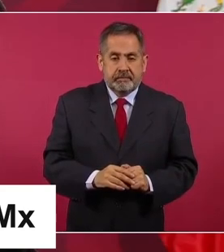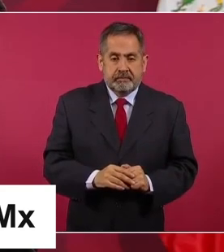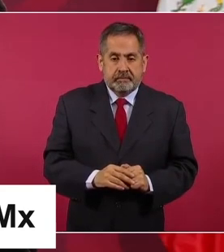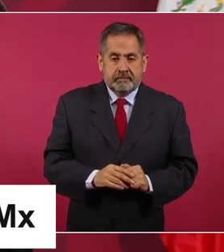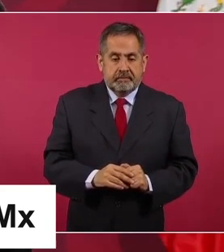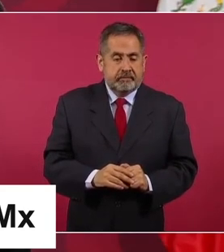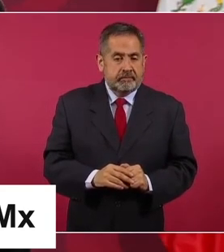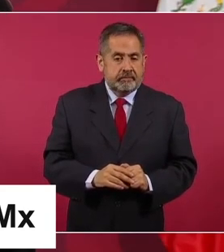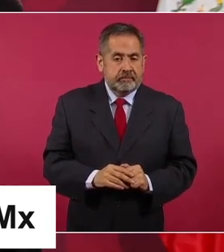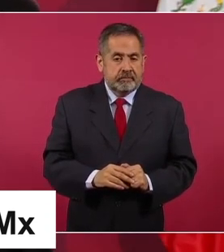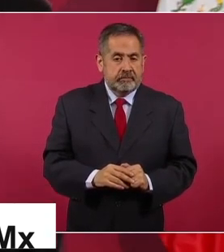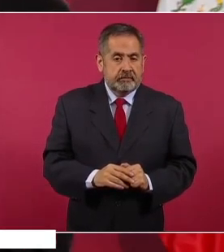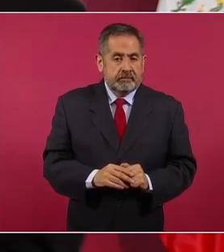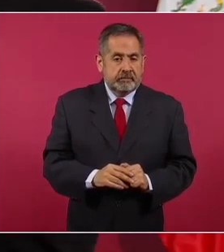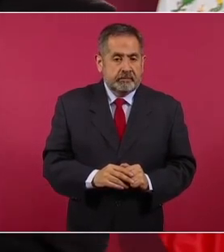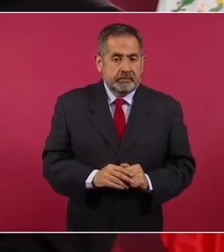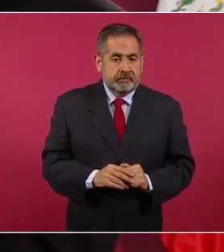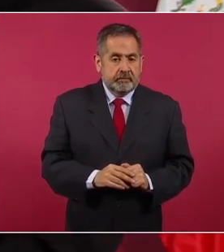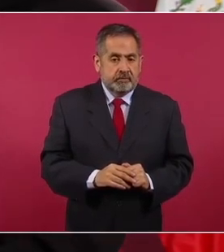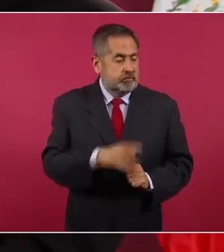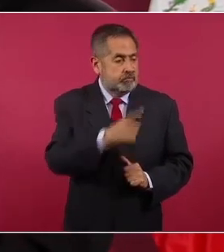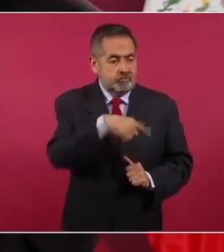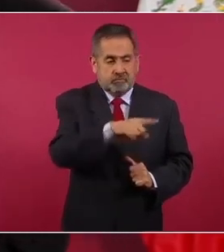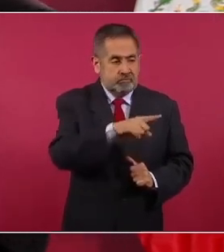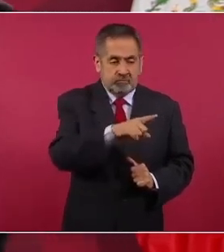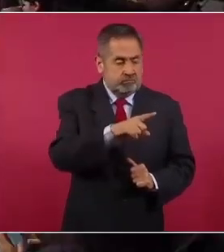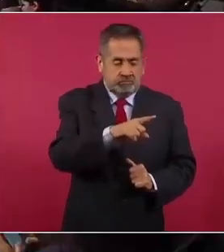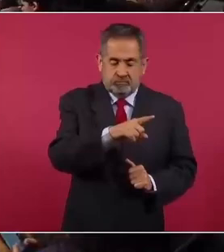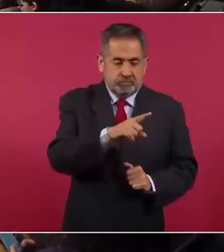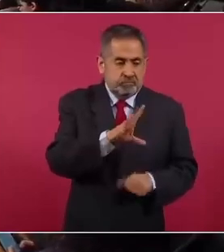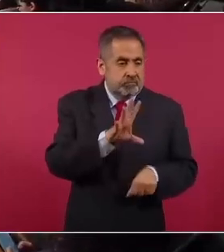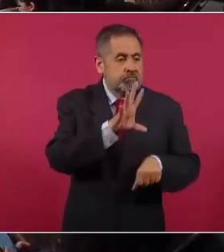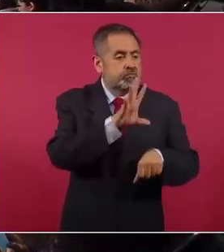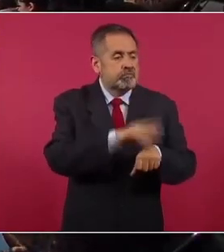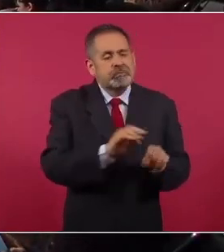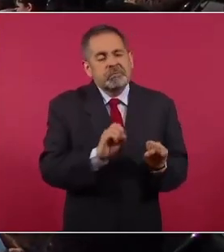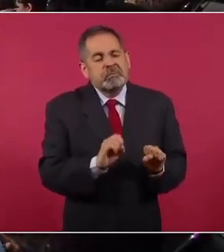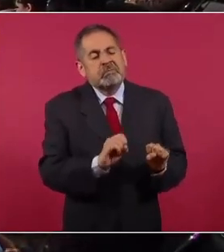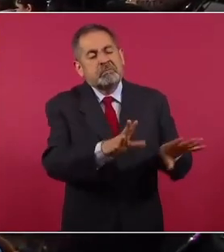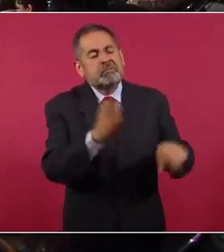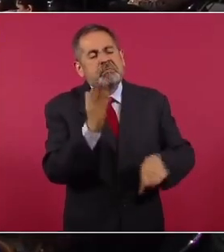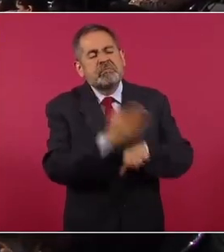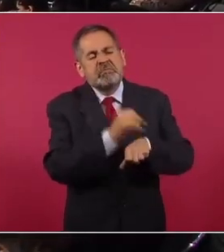de que no se permite la impunidad,